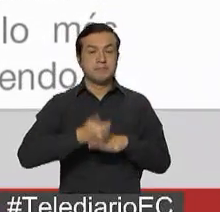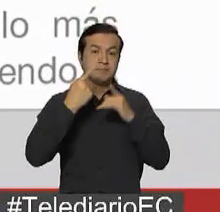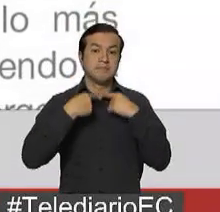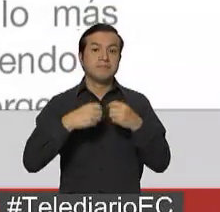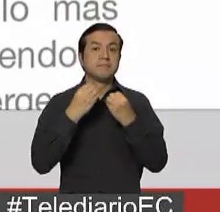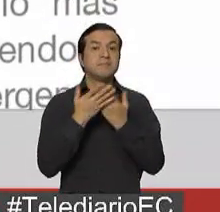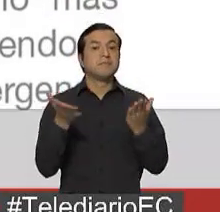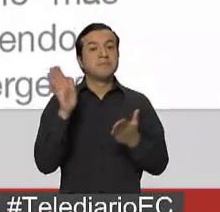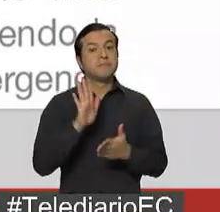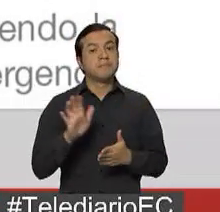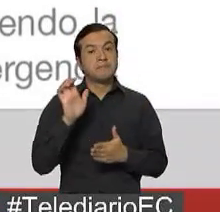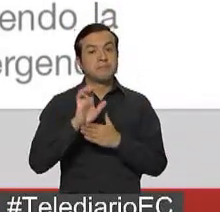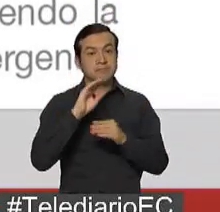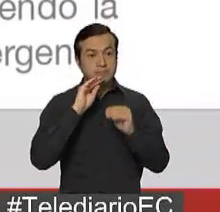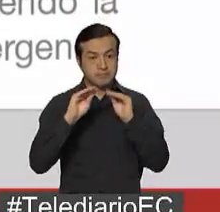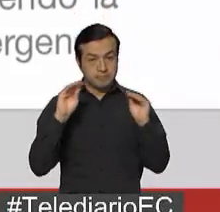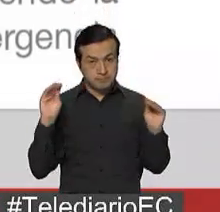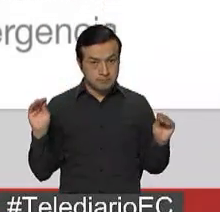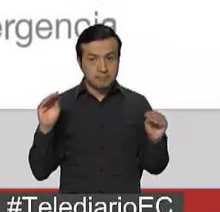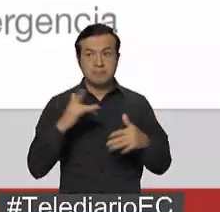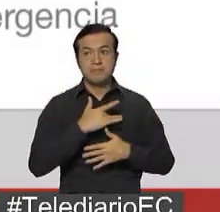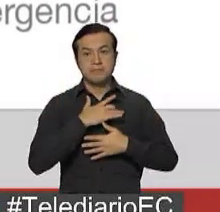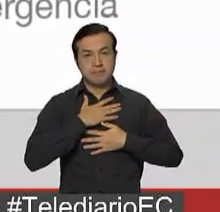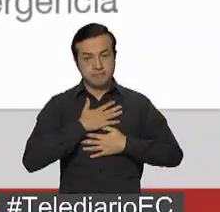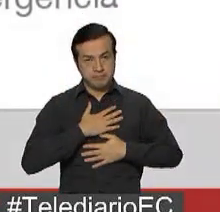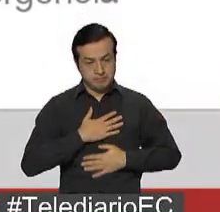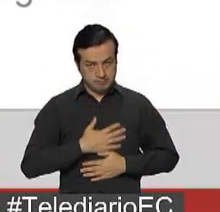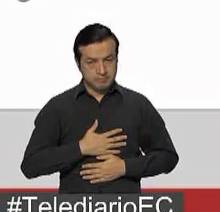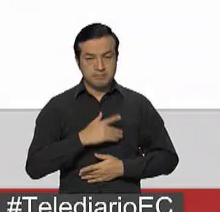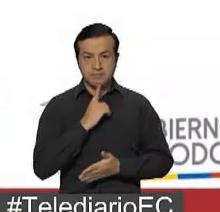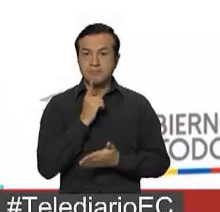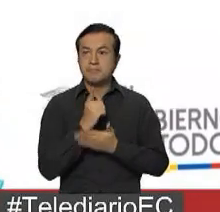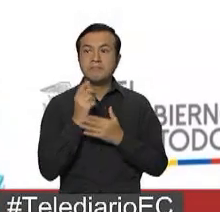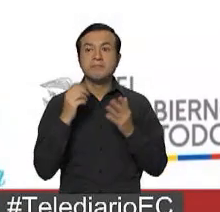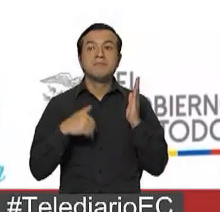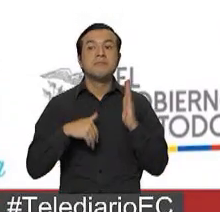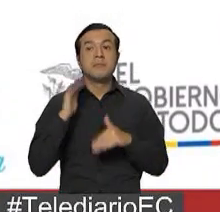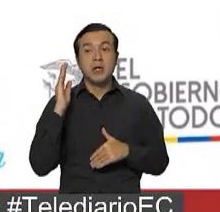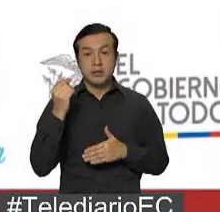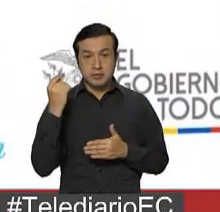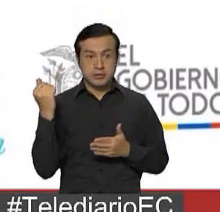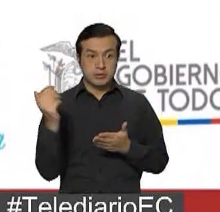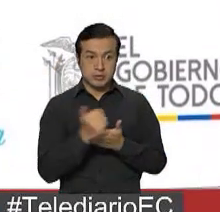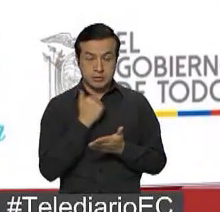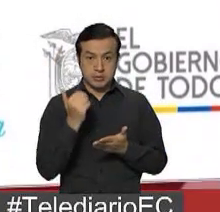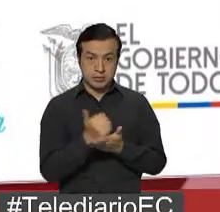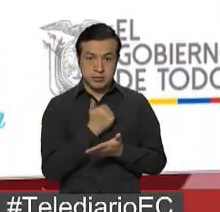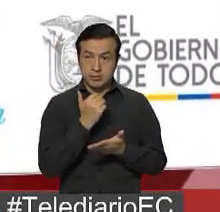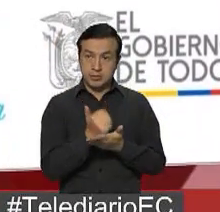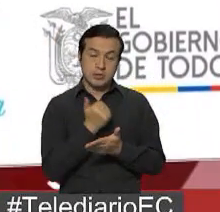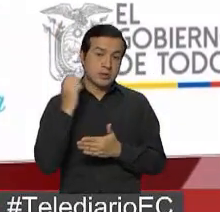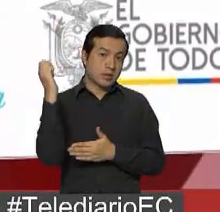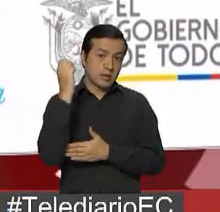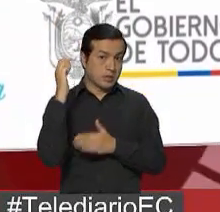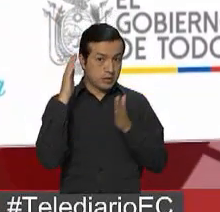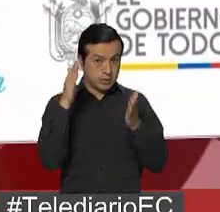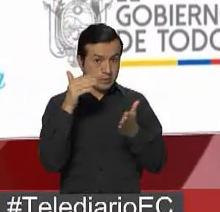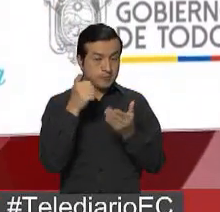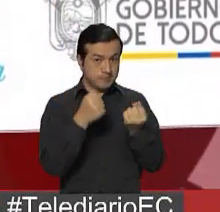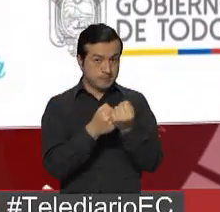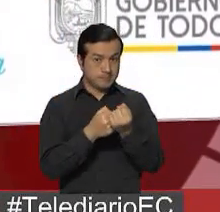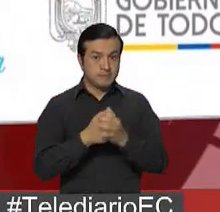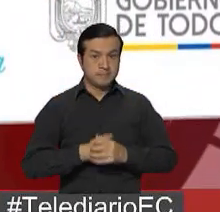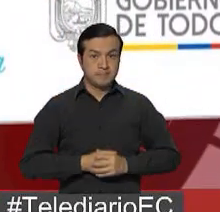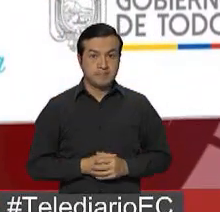económicas de nuestro país aseguran que se alivia la presión fiscal generando una mayor liquidez para afrontar la emergencia sanitaria